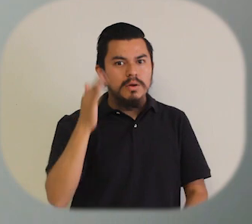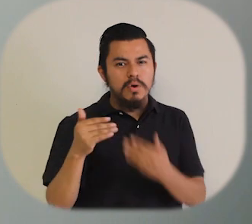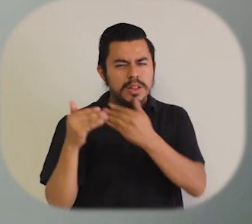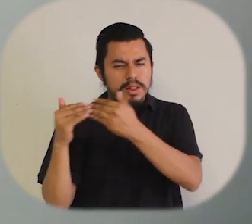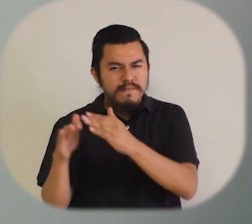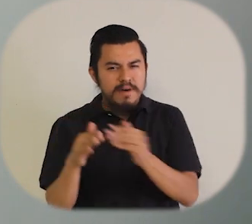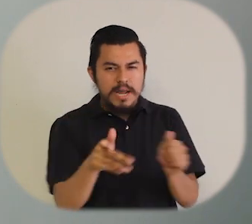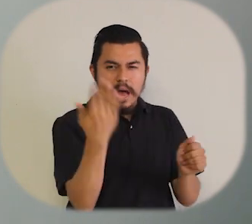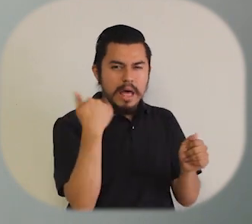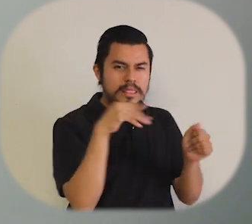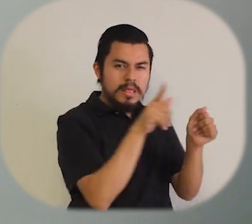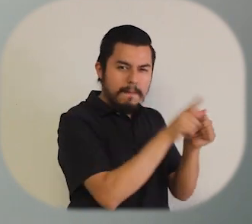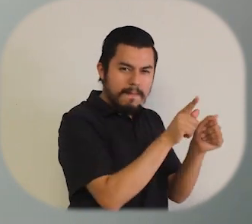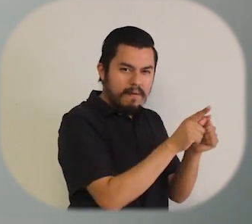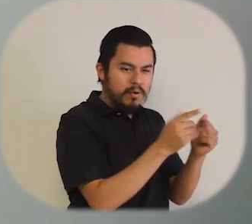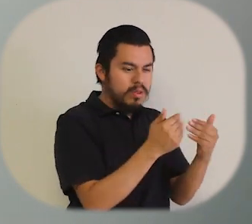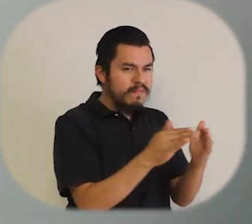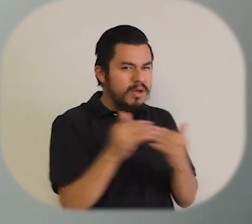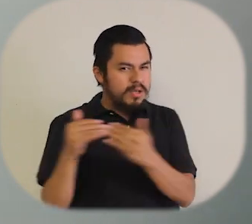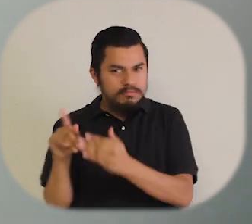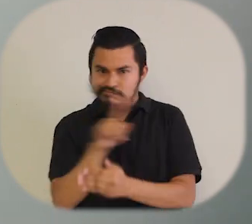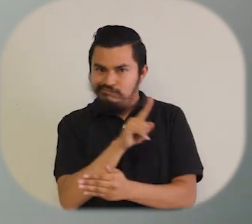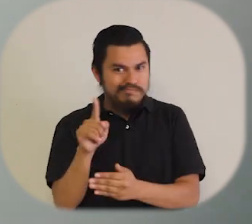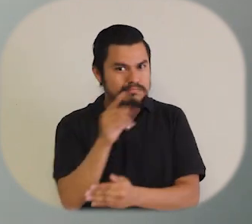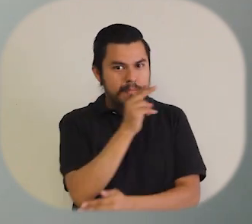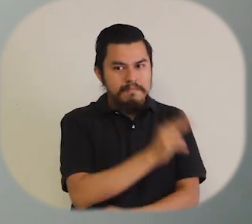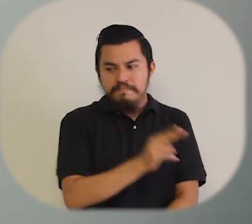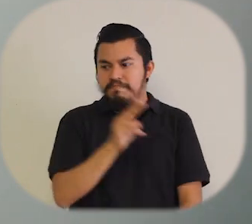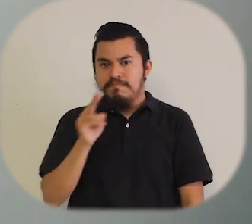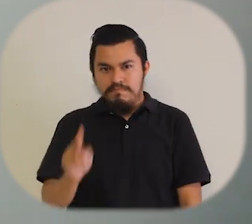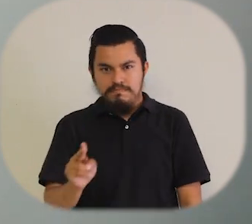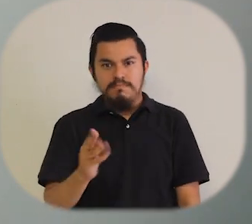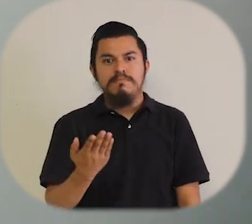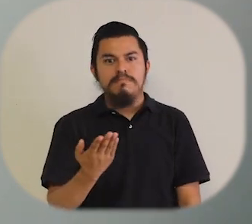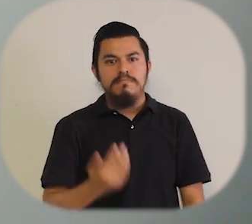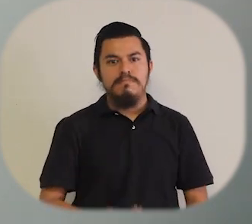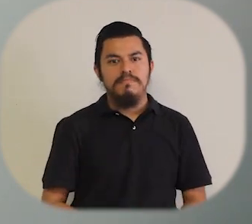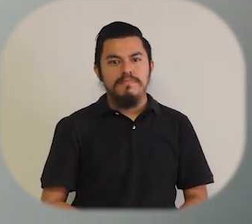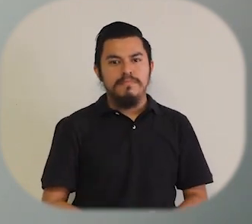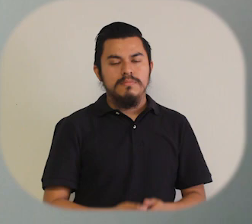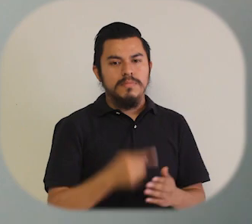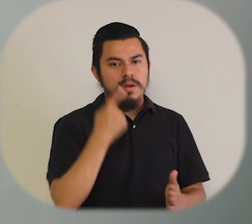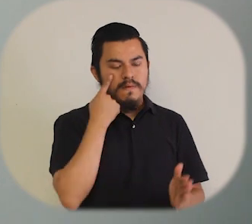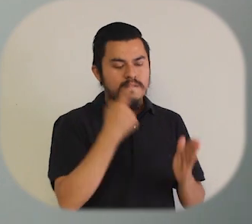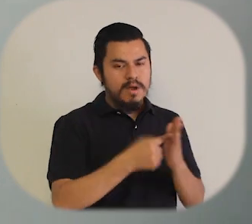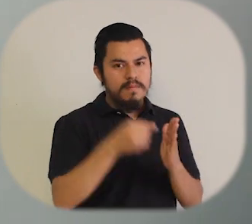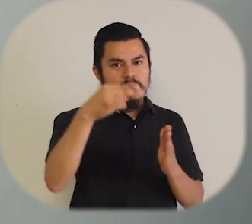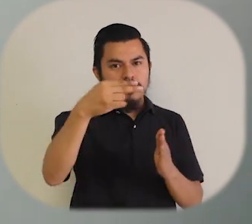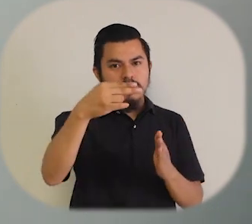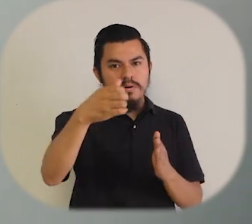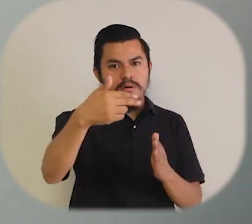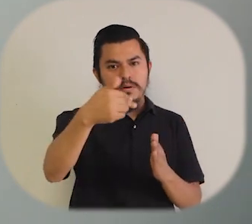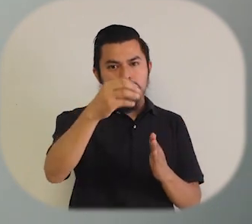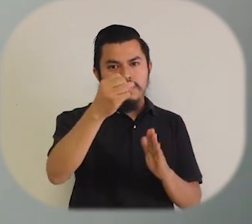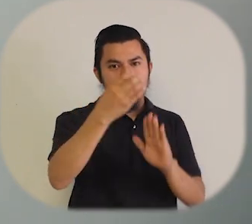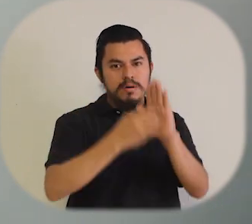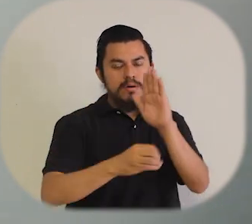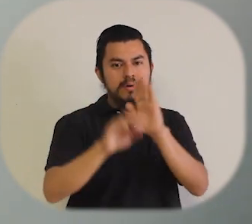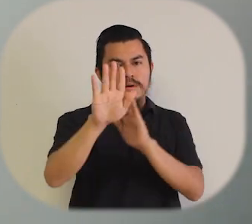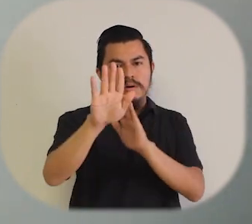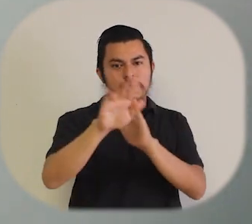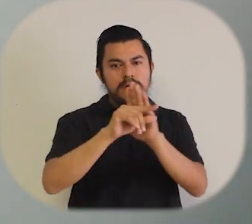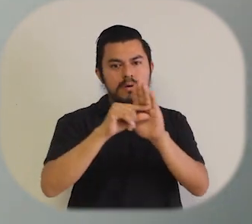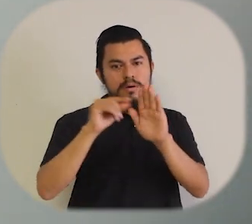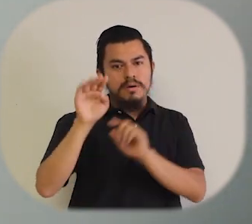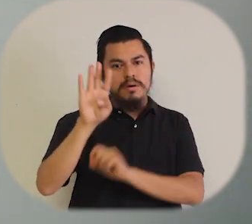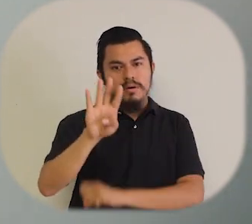aquí. En Hechos 5:42 vemos que los apóstoles fueron perseguidos